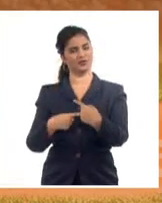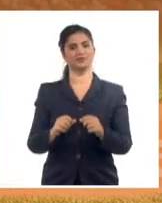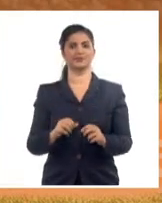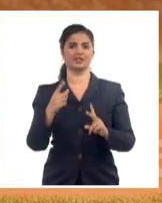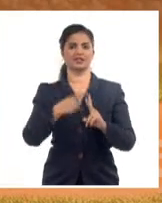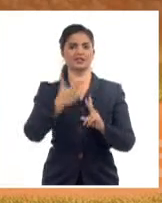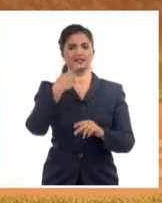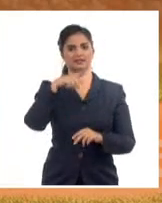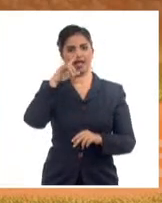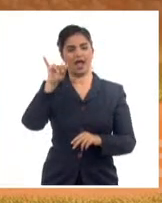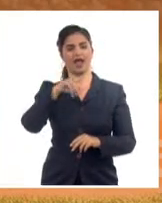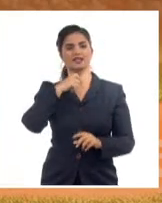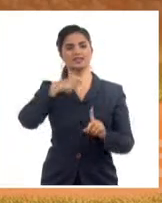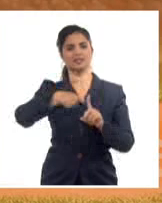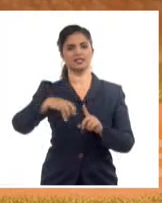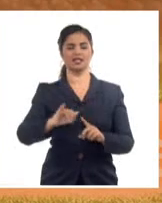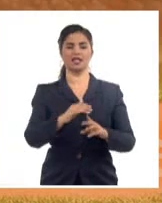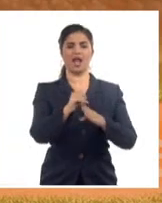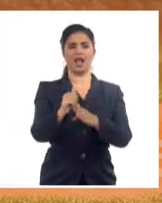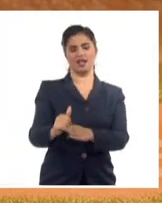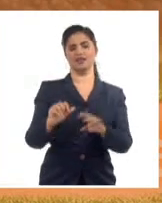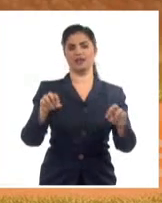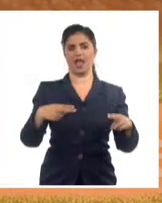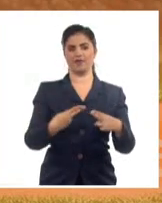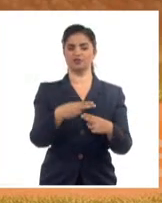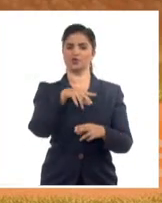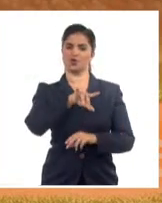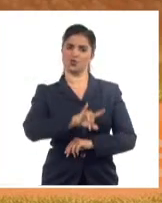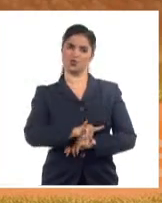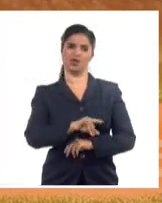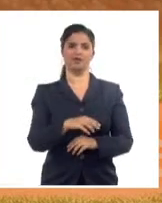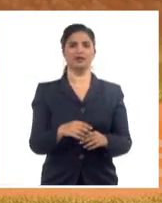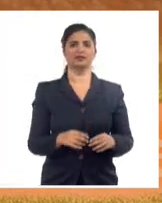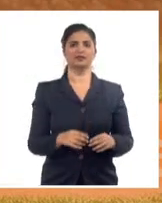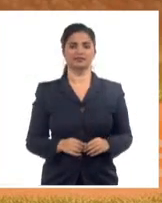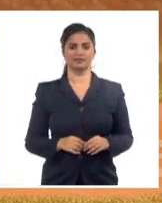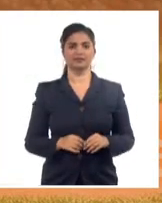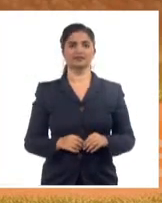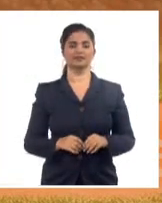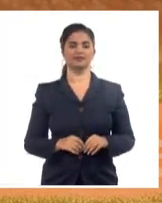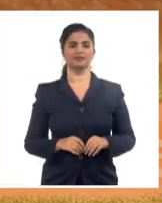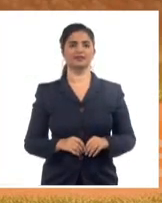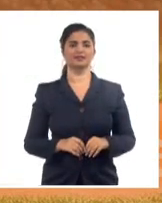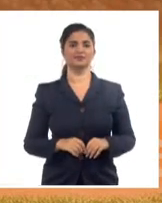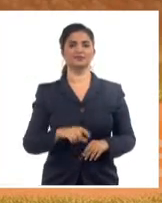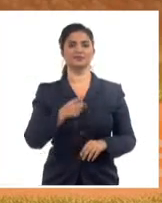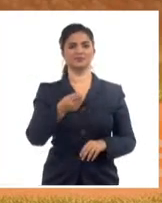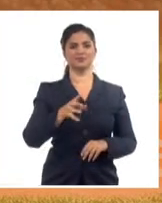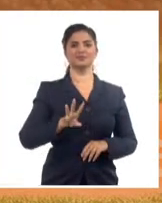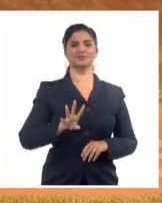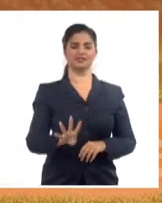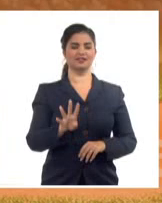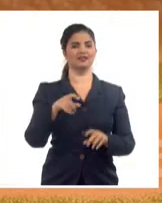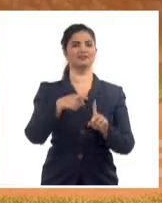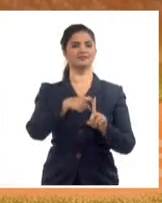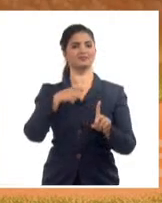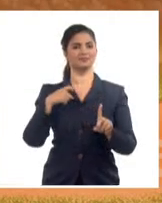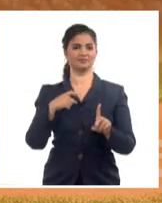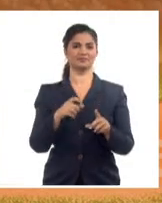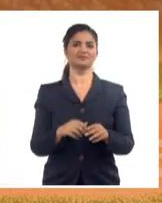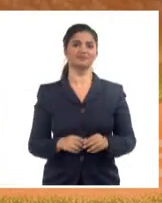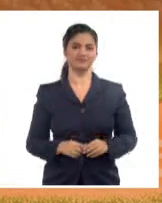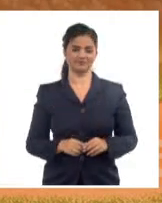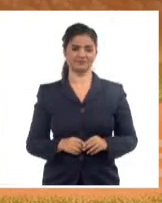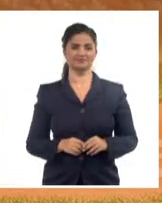se consolidó como líder en juegos salvados con 9 y completó una actuación de 14 ponches del picheo espirituano.